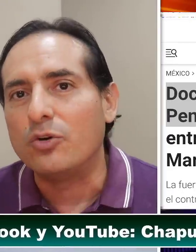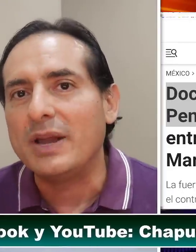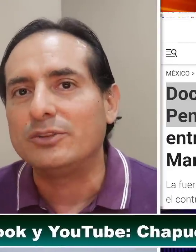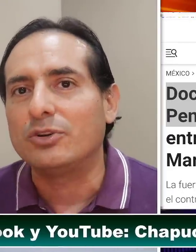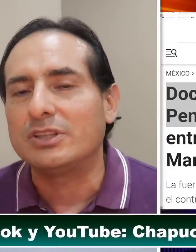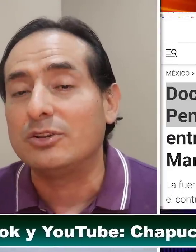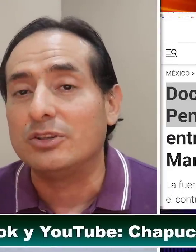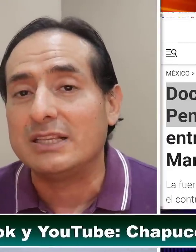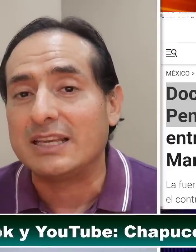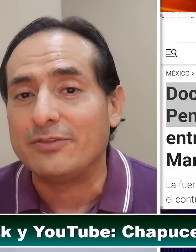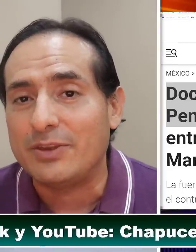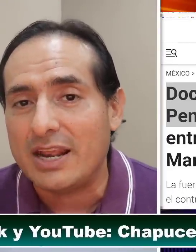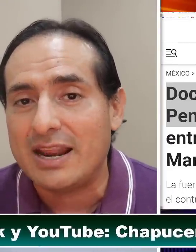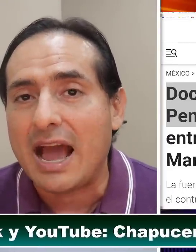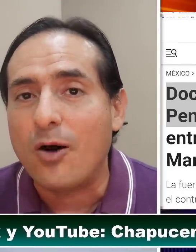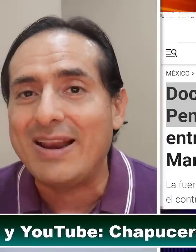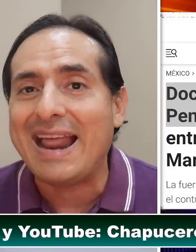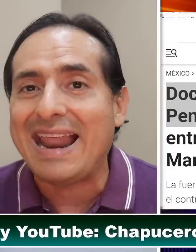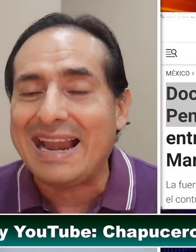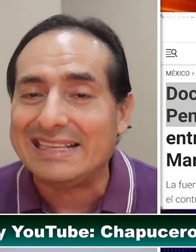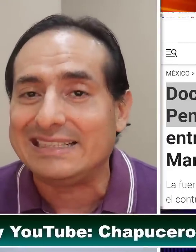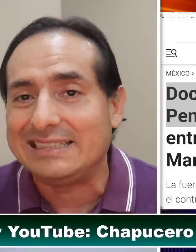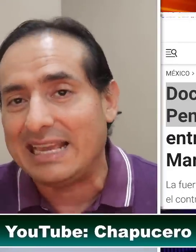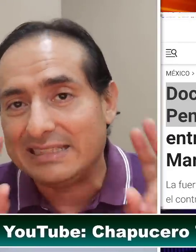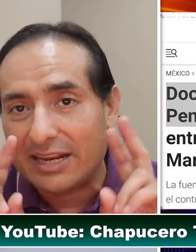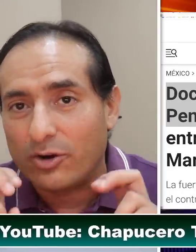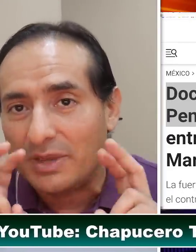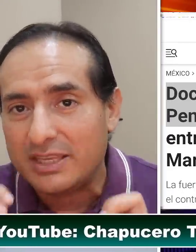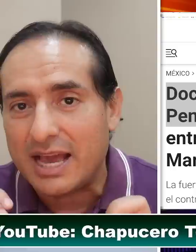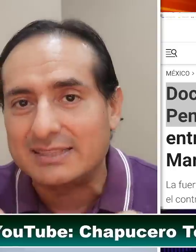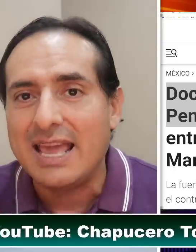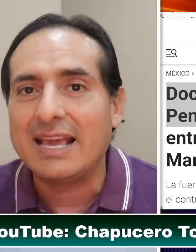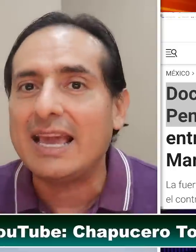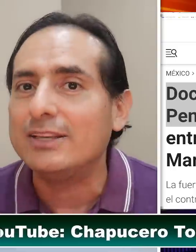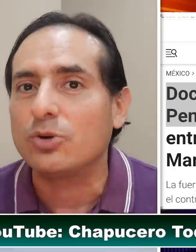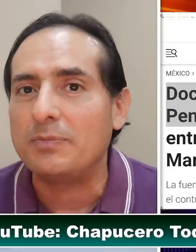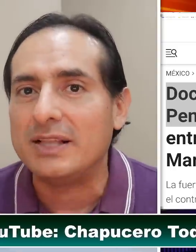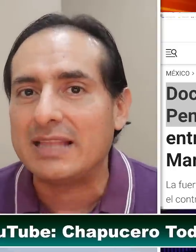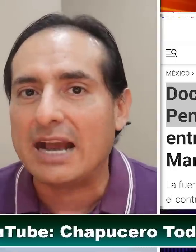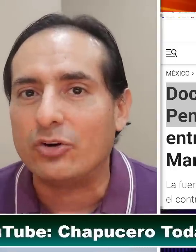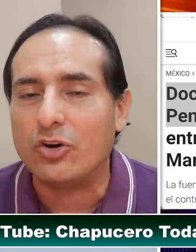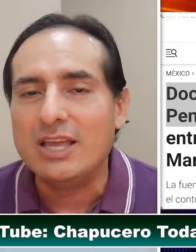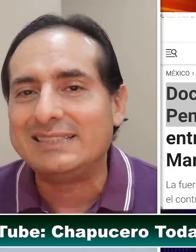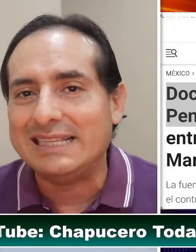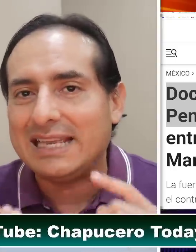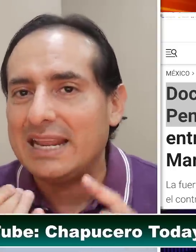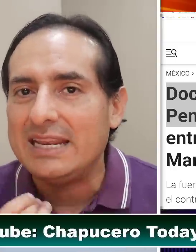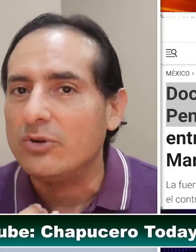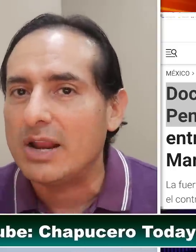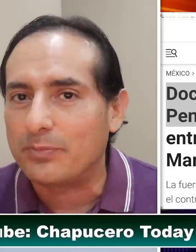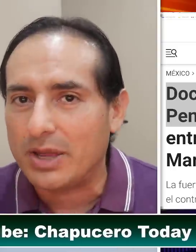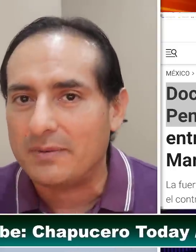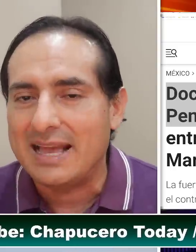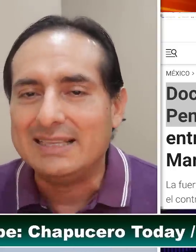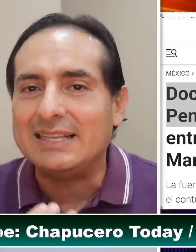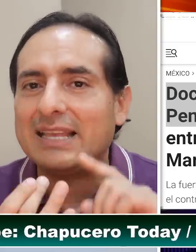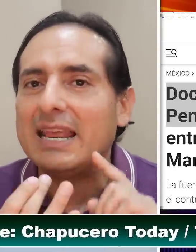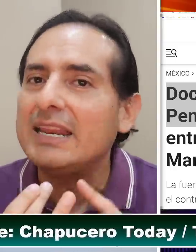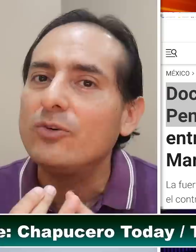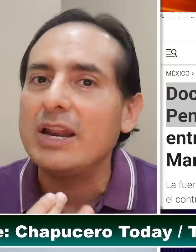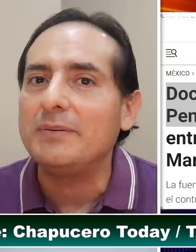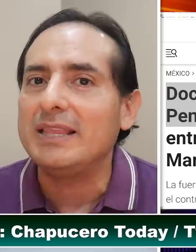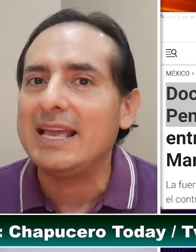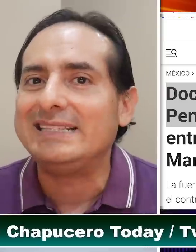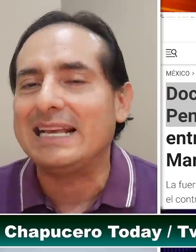y documentos en donde se refieren a un análisis, entre comillas, que hizo el Pentágono, sin tener ninguna prueba, sin